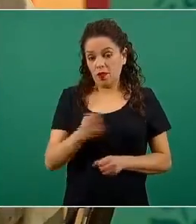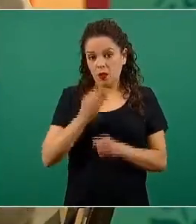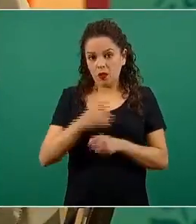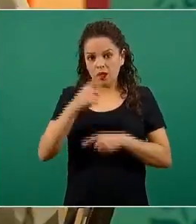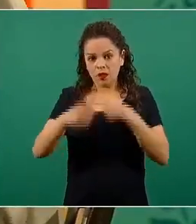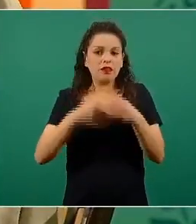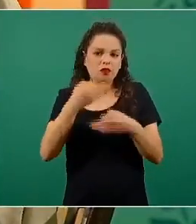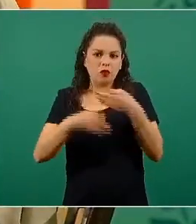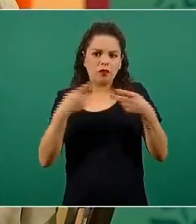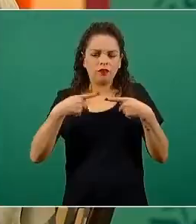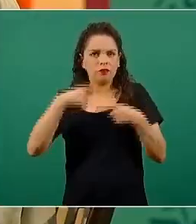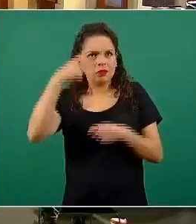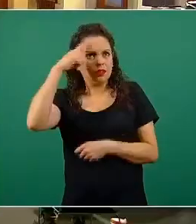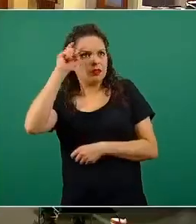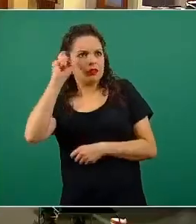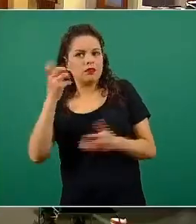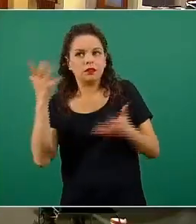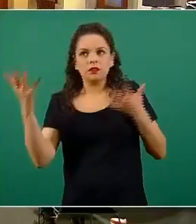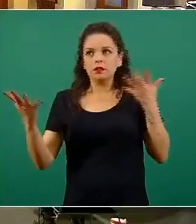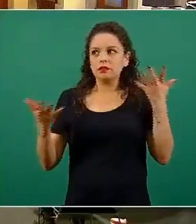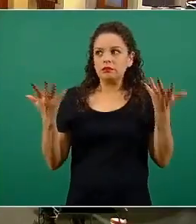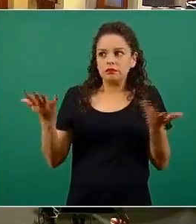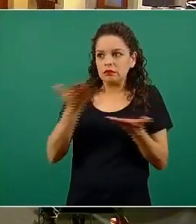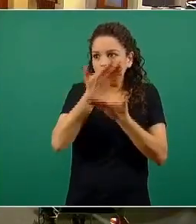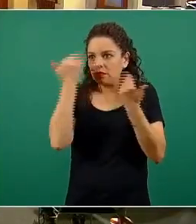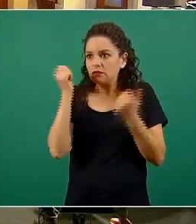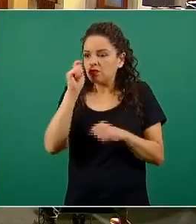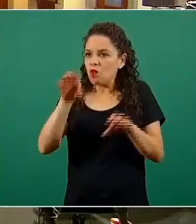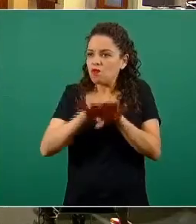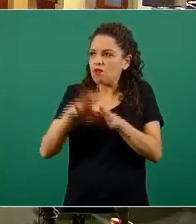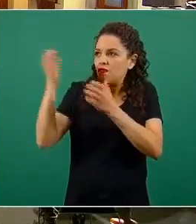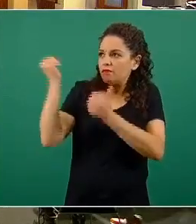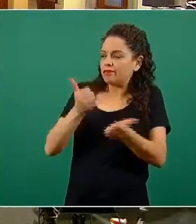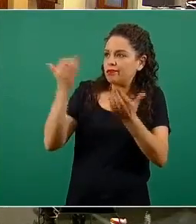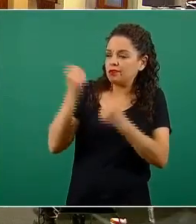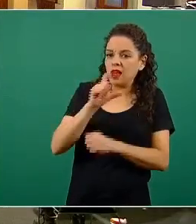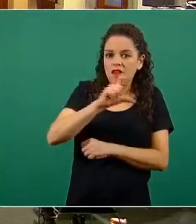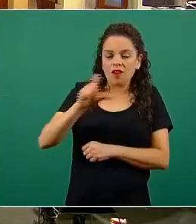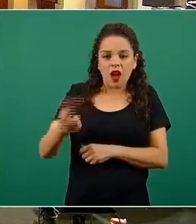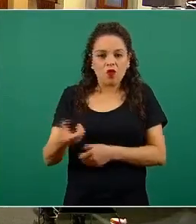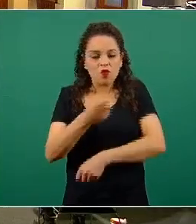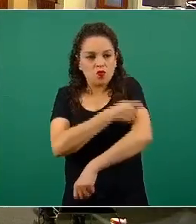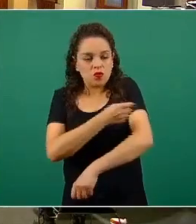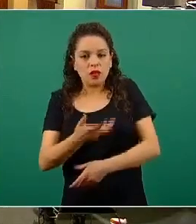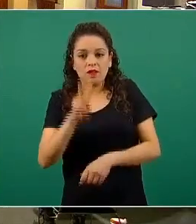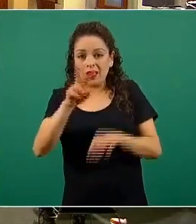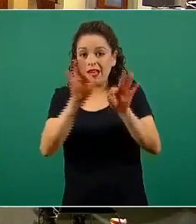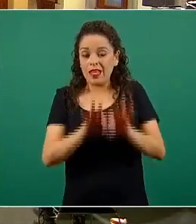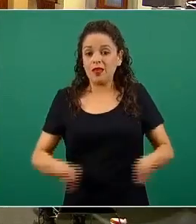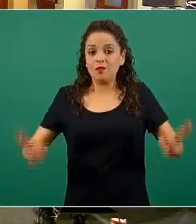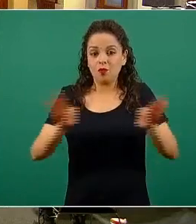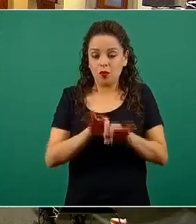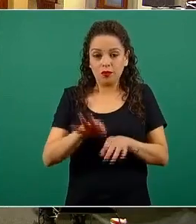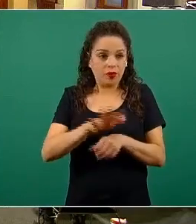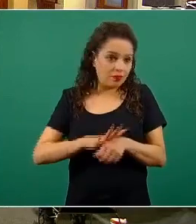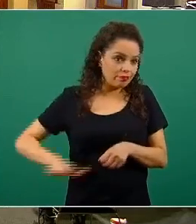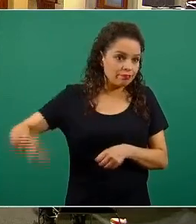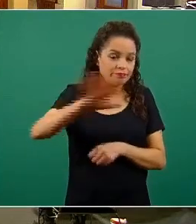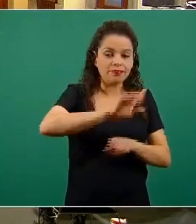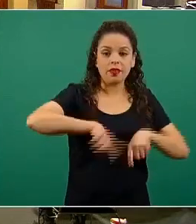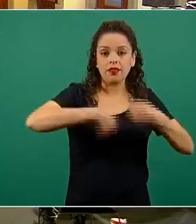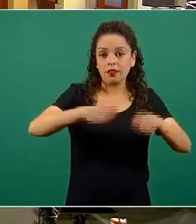de la velocidad a la que pueden ir llegando las vacunas, es muy importante el ir cubriendo estas poblaciones